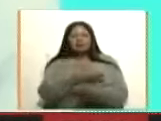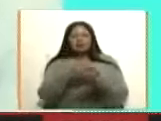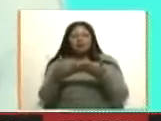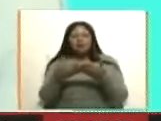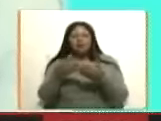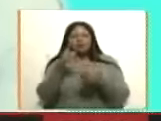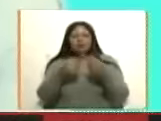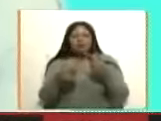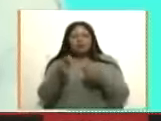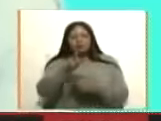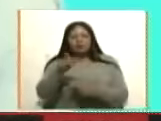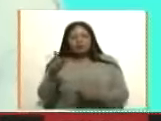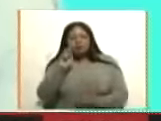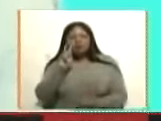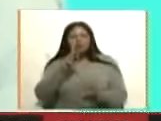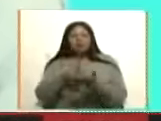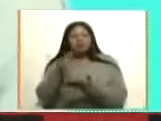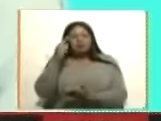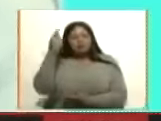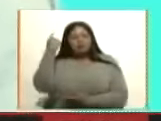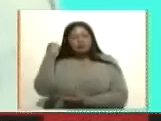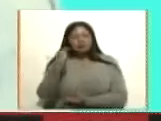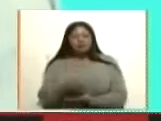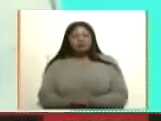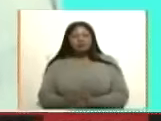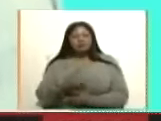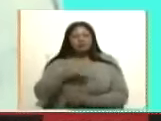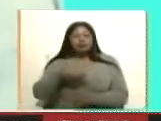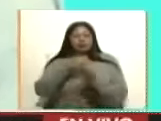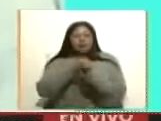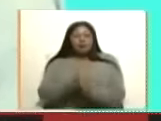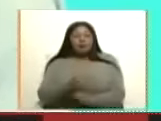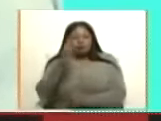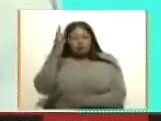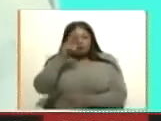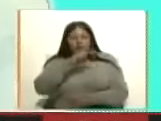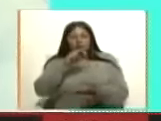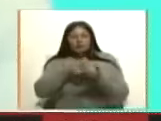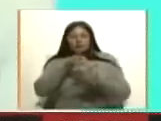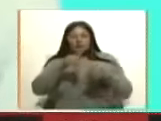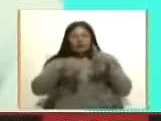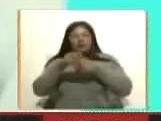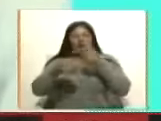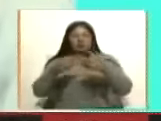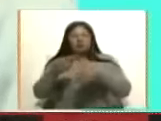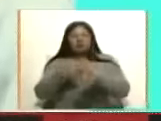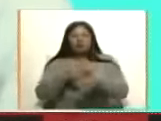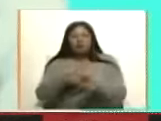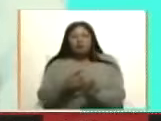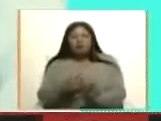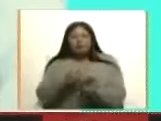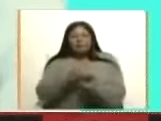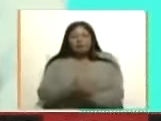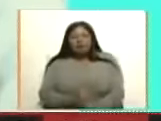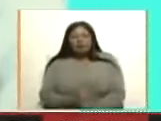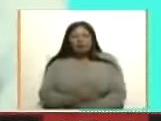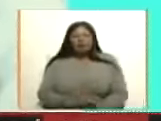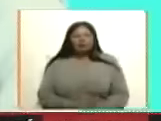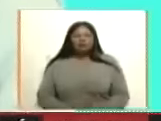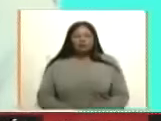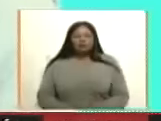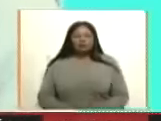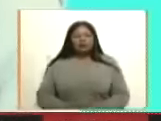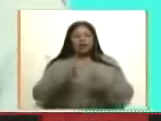personas que participaron el día de ayer esperemos que el Consejo Nacional electoral en las próximas eh horas de los